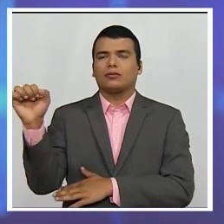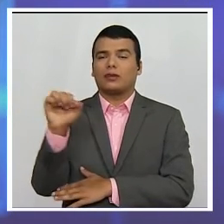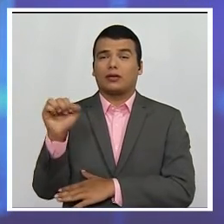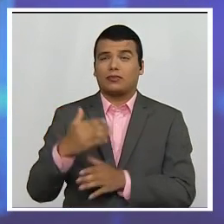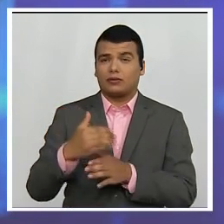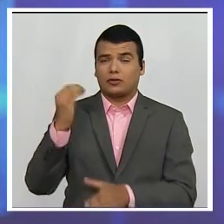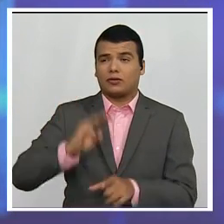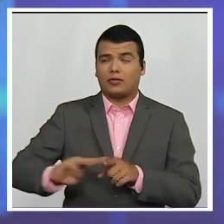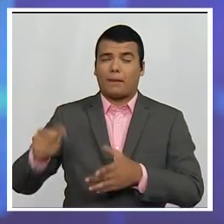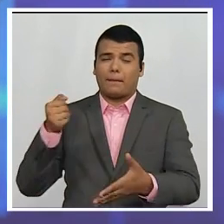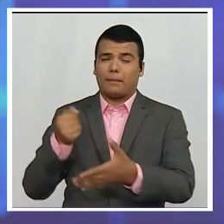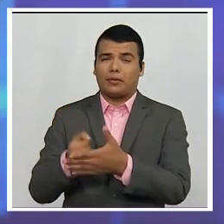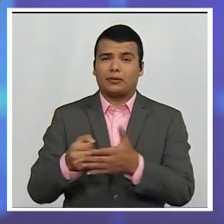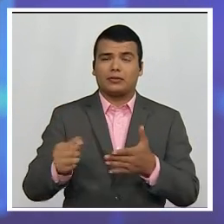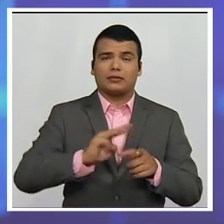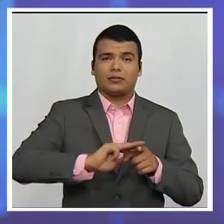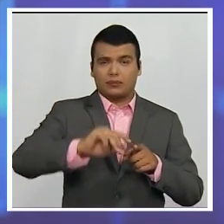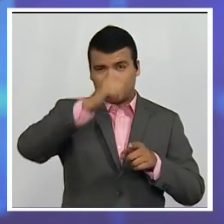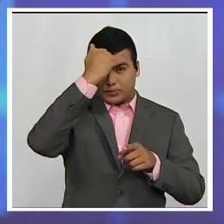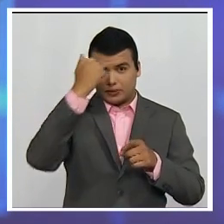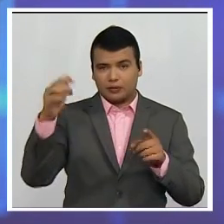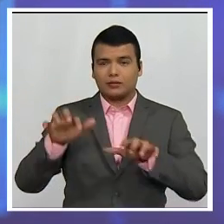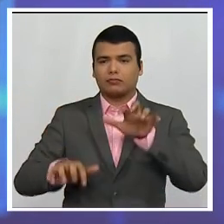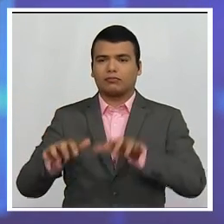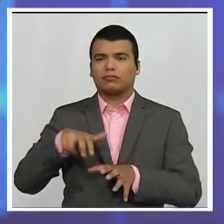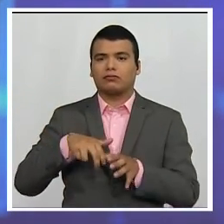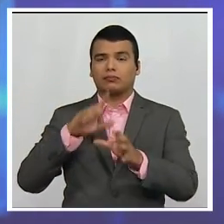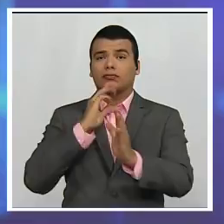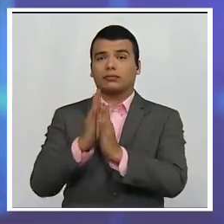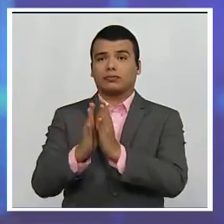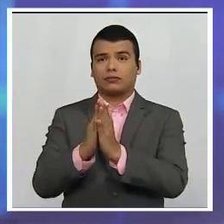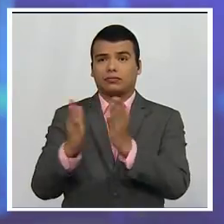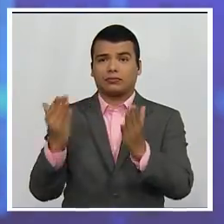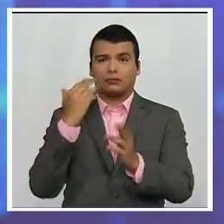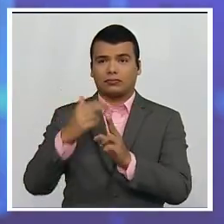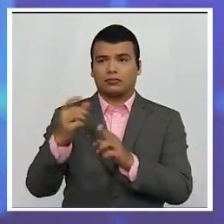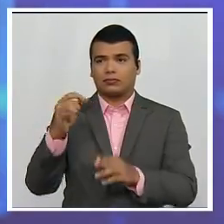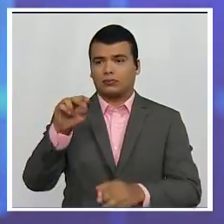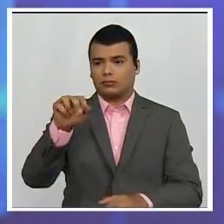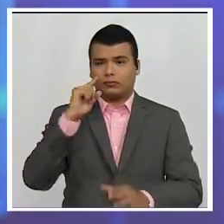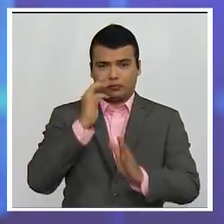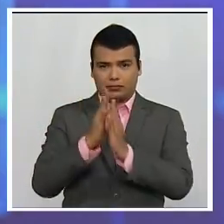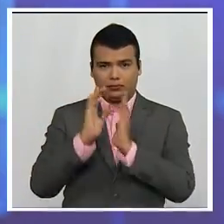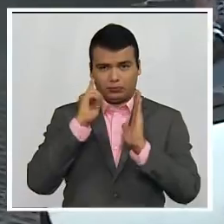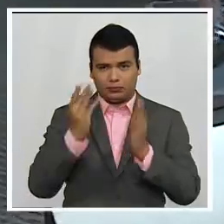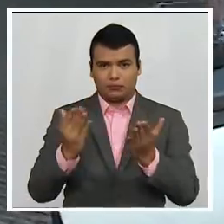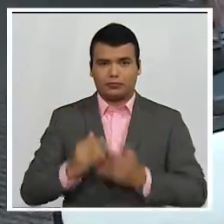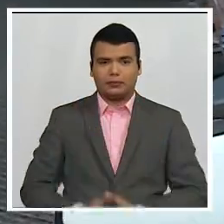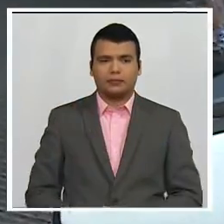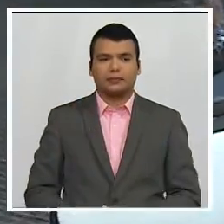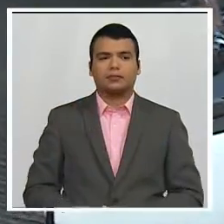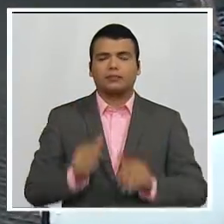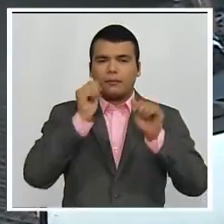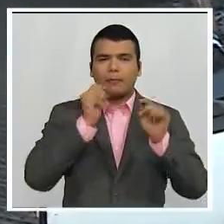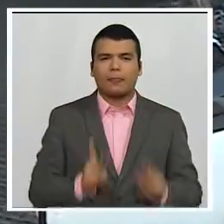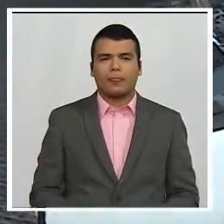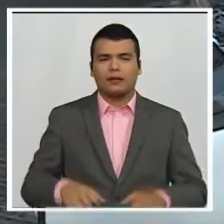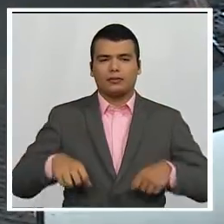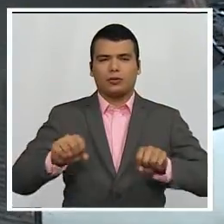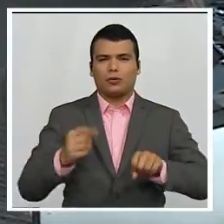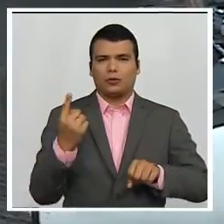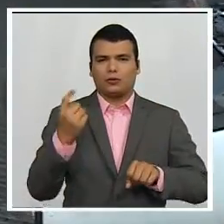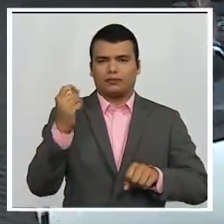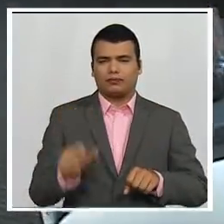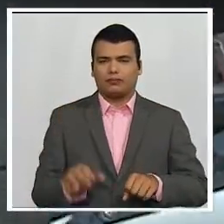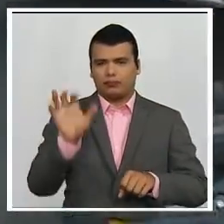metrocali la secretaría de tránsito entregaron sus versiones informa gina marcela ospina un motociclista fallecido fue